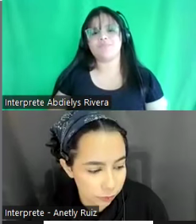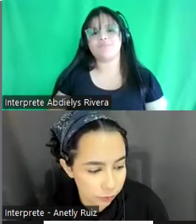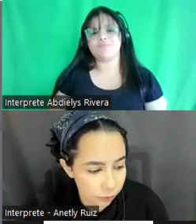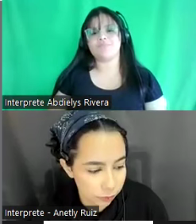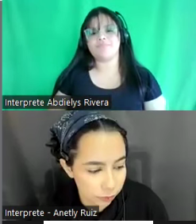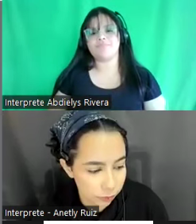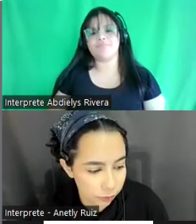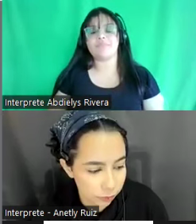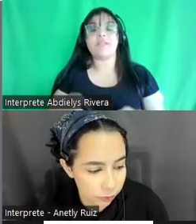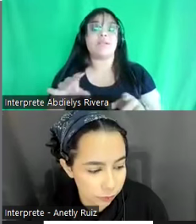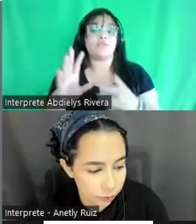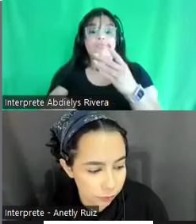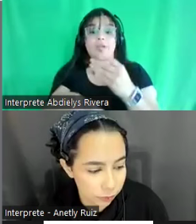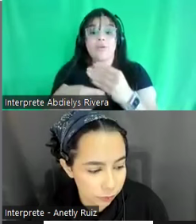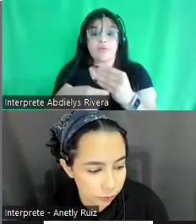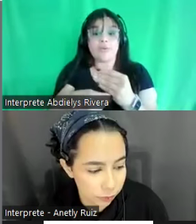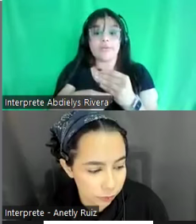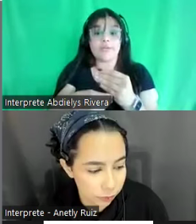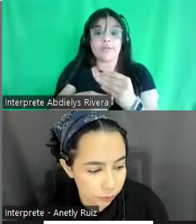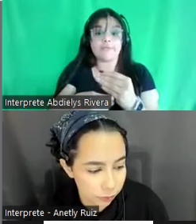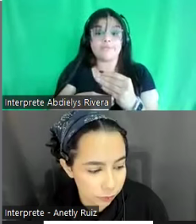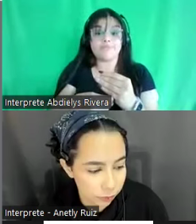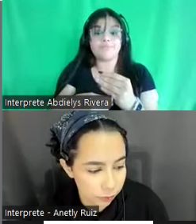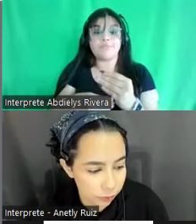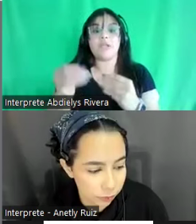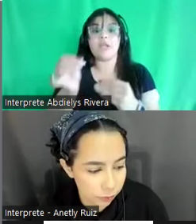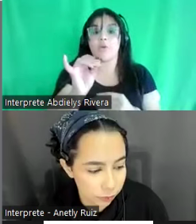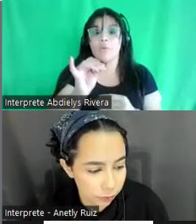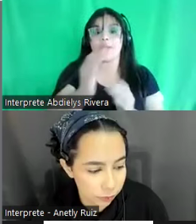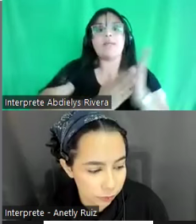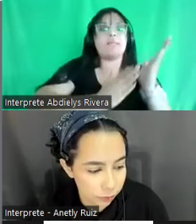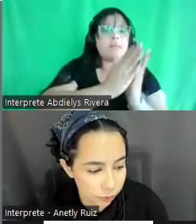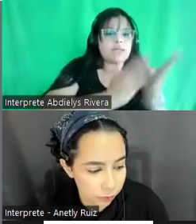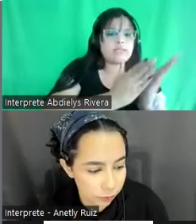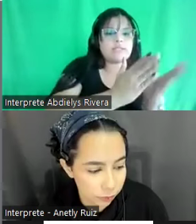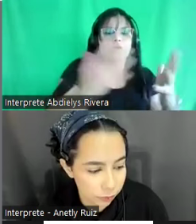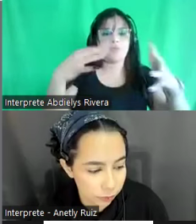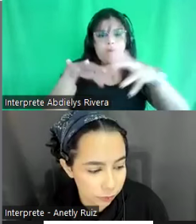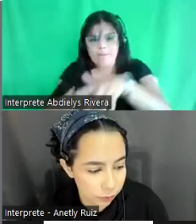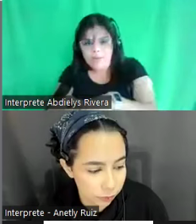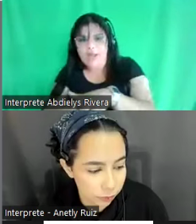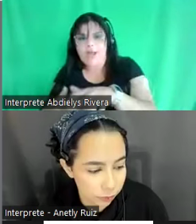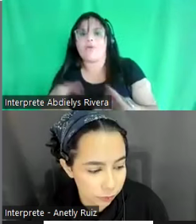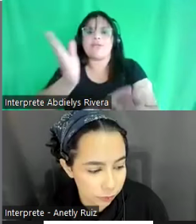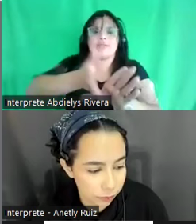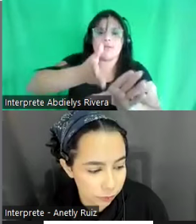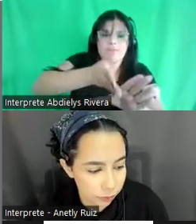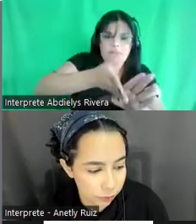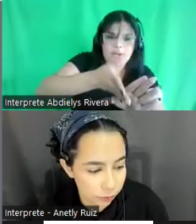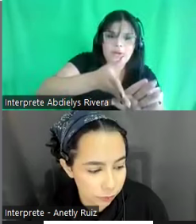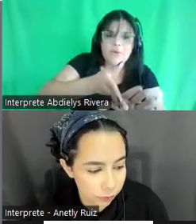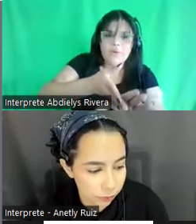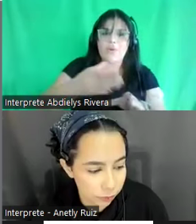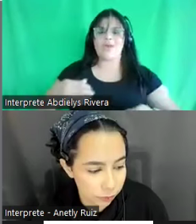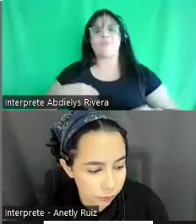Incluye también que el paciente requiere servicios coordinados de psicólogo, psiquiatra y neumólogo con mayor prontitud y